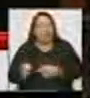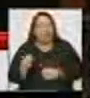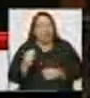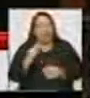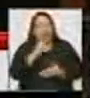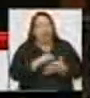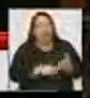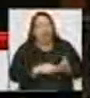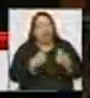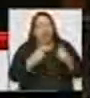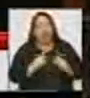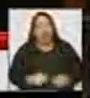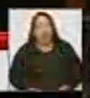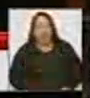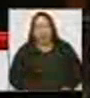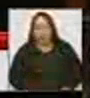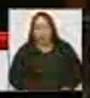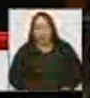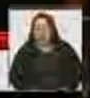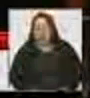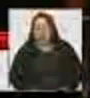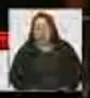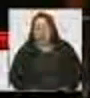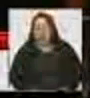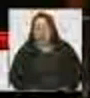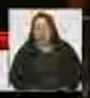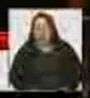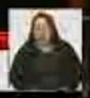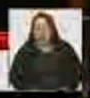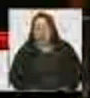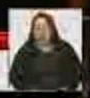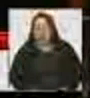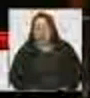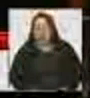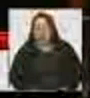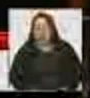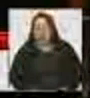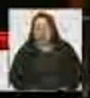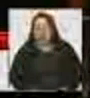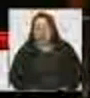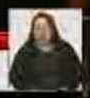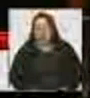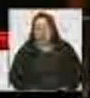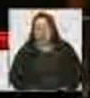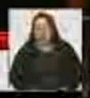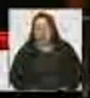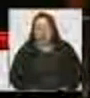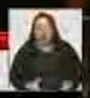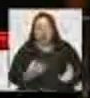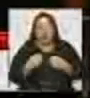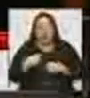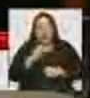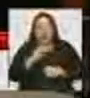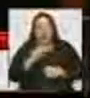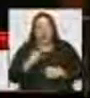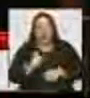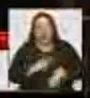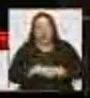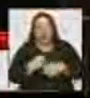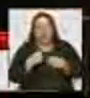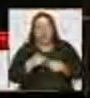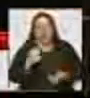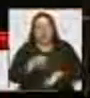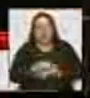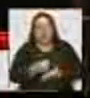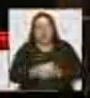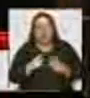planilla, acuerdo con el empleador, que seguramente le va a convenir, y sácame de planilla porque quiero hacer mi reja, y me sigues